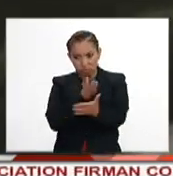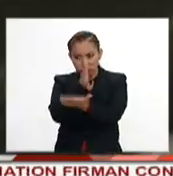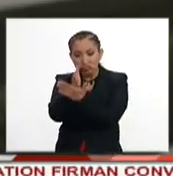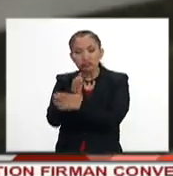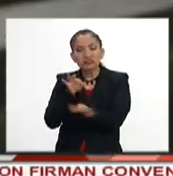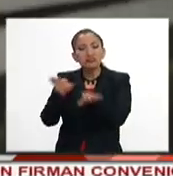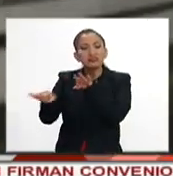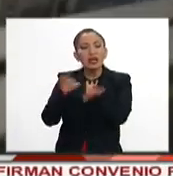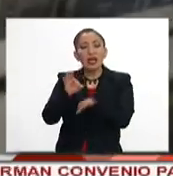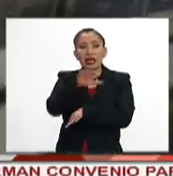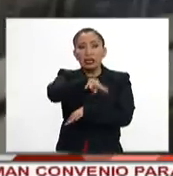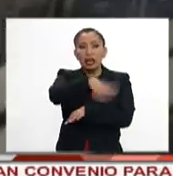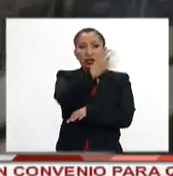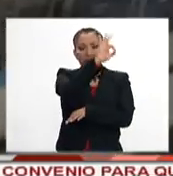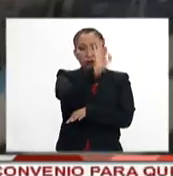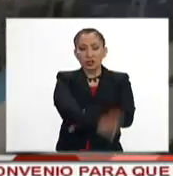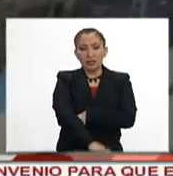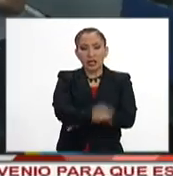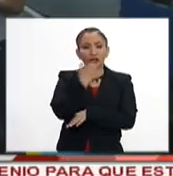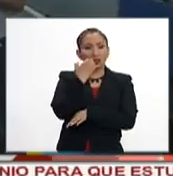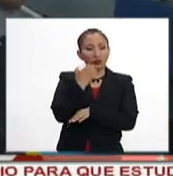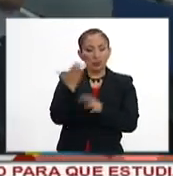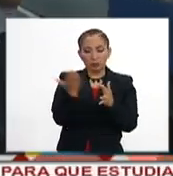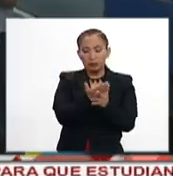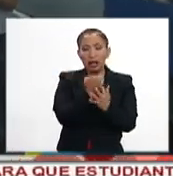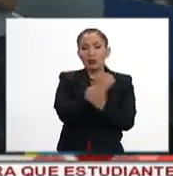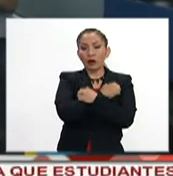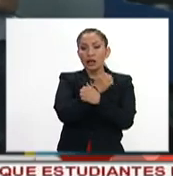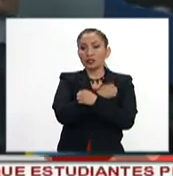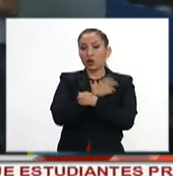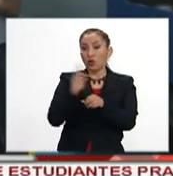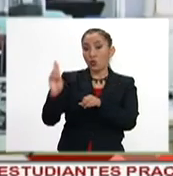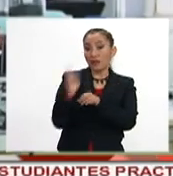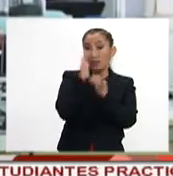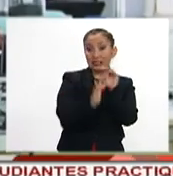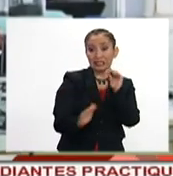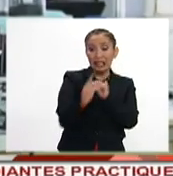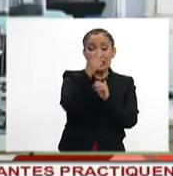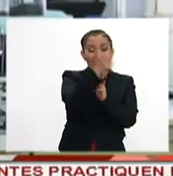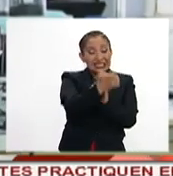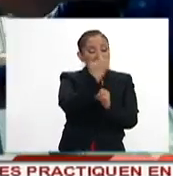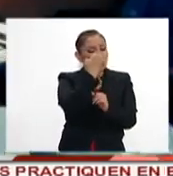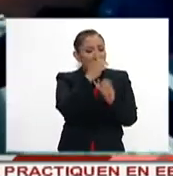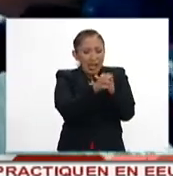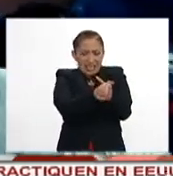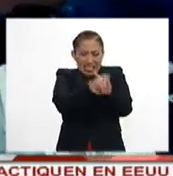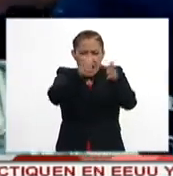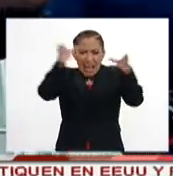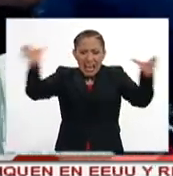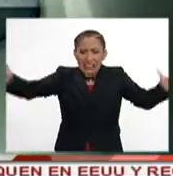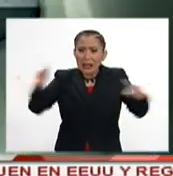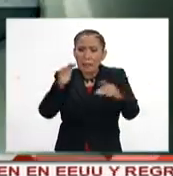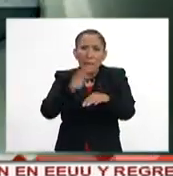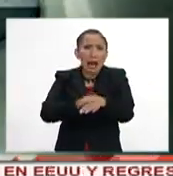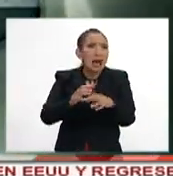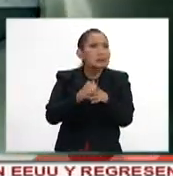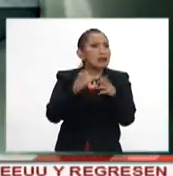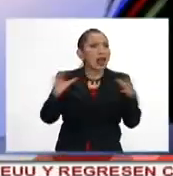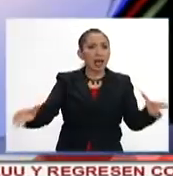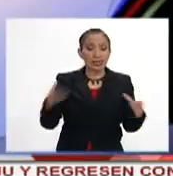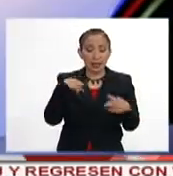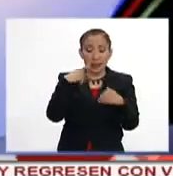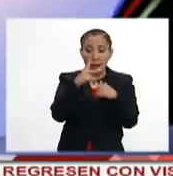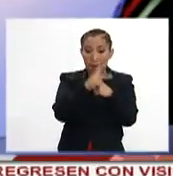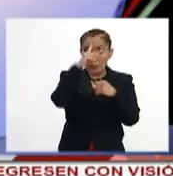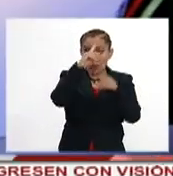contribuye con el 14% de la matrícula en educación superior. Es una institución pues muy grande, es la más grande no solamente del